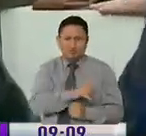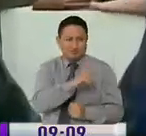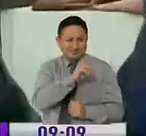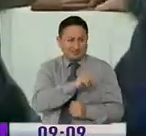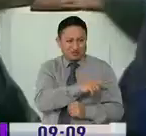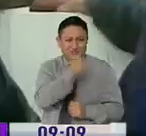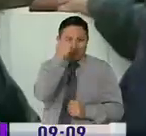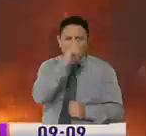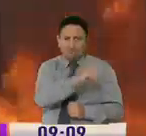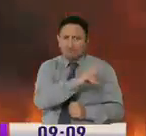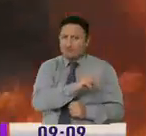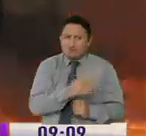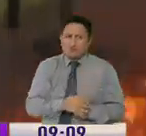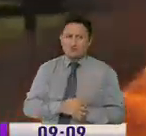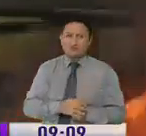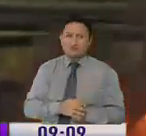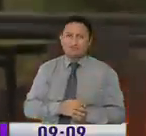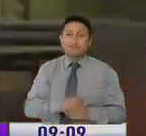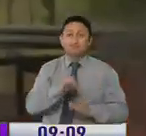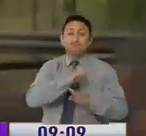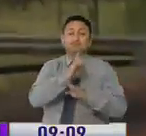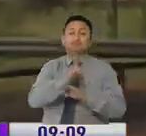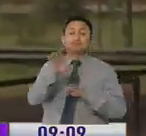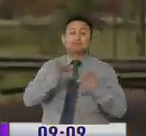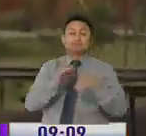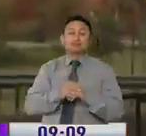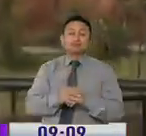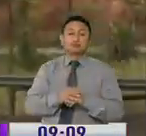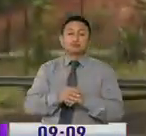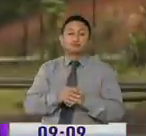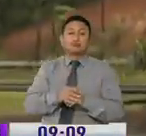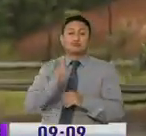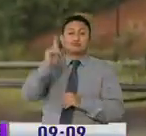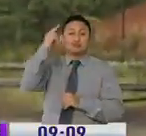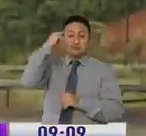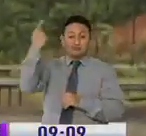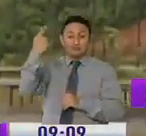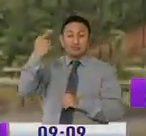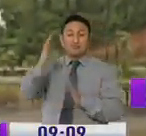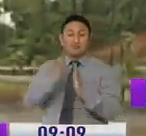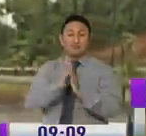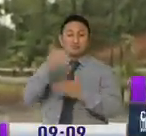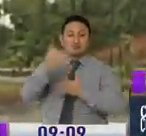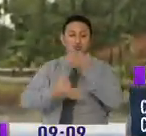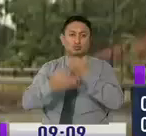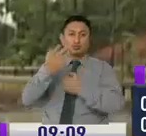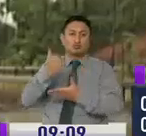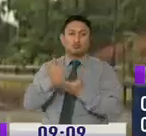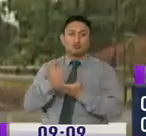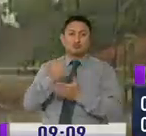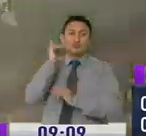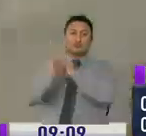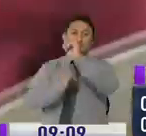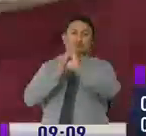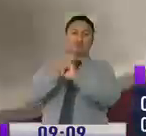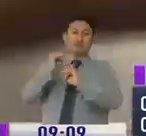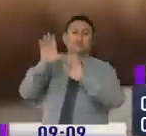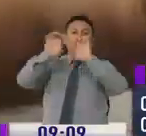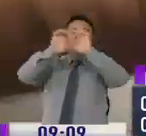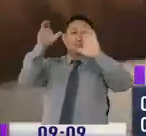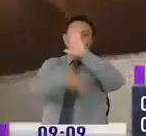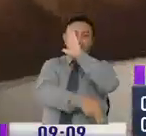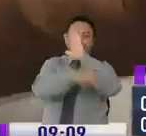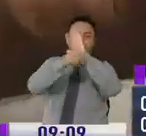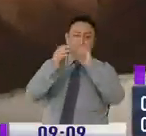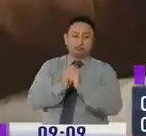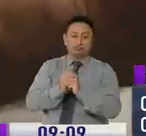lo ha negado lo que ellos decían. El dirigente además se refirió a la posición del Ejecutivo sobre el laudo arbitral de la Haya que beneficia a la transnacional Chevron. Manifestó que el recurso